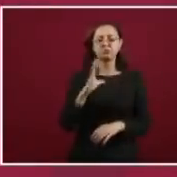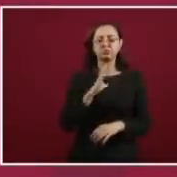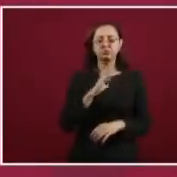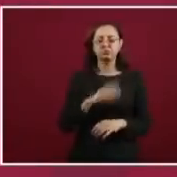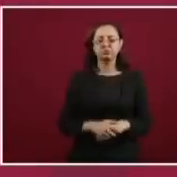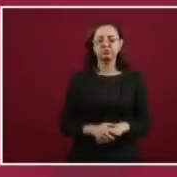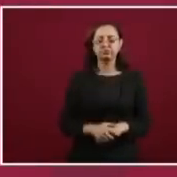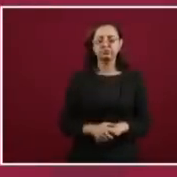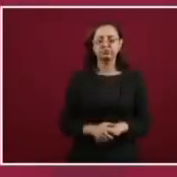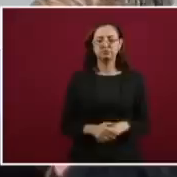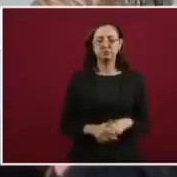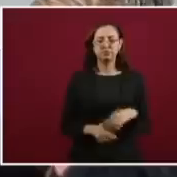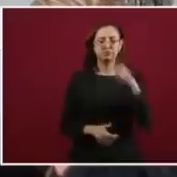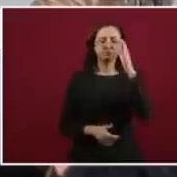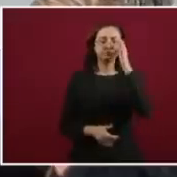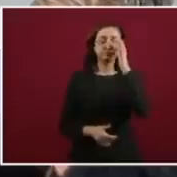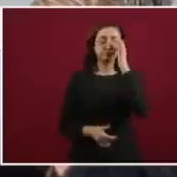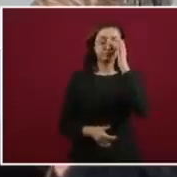acabo de reunir